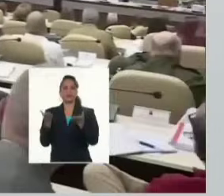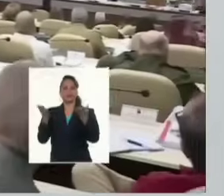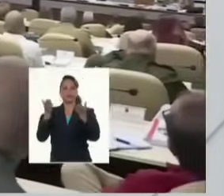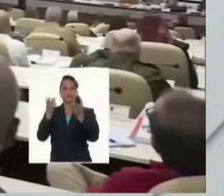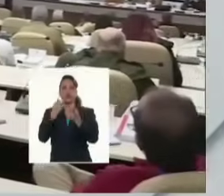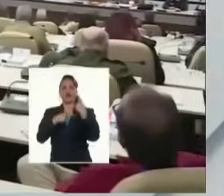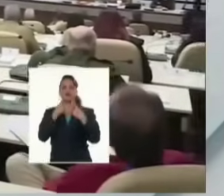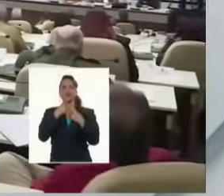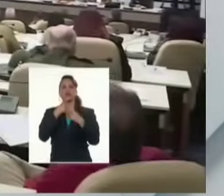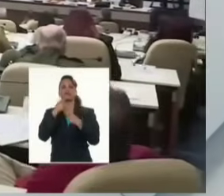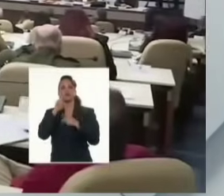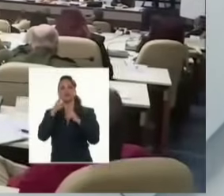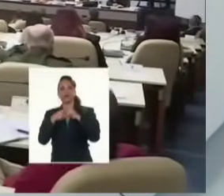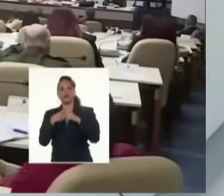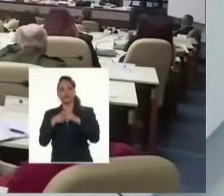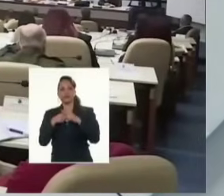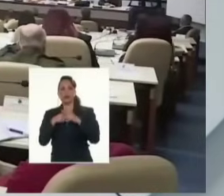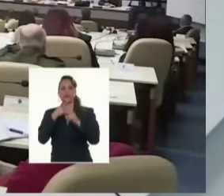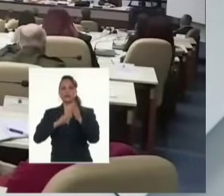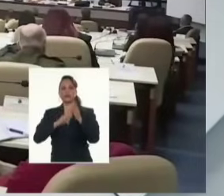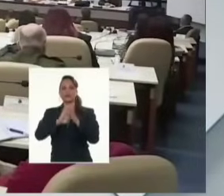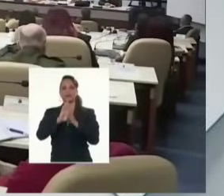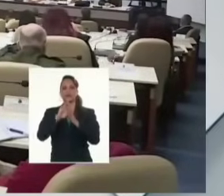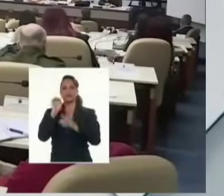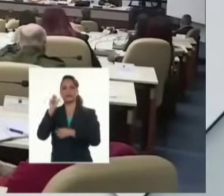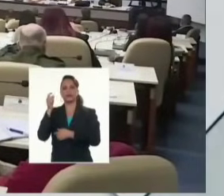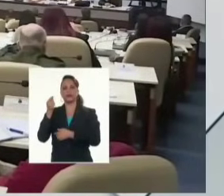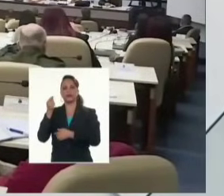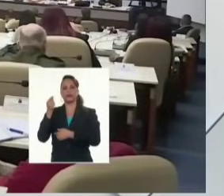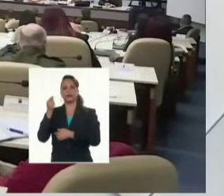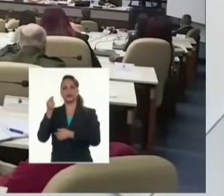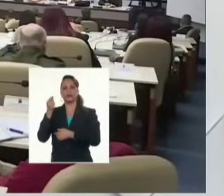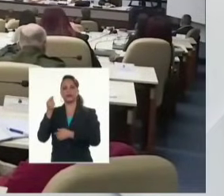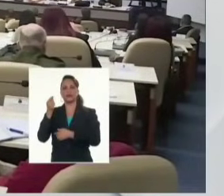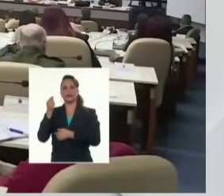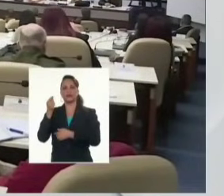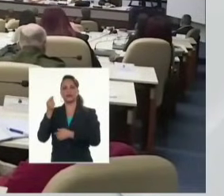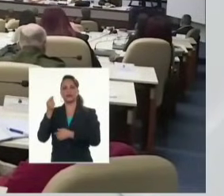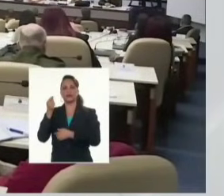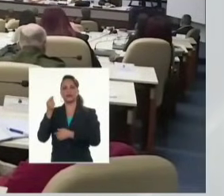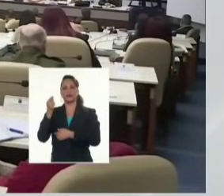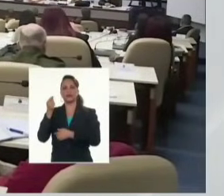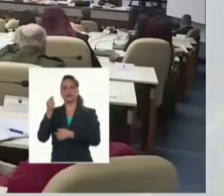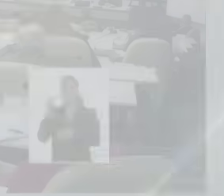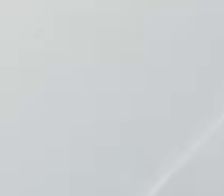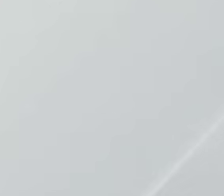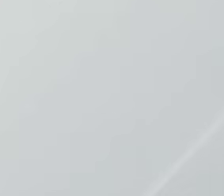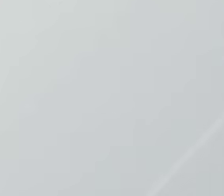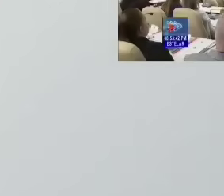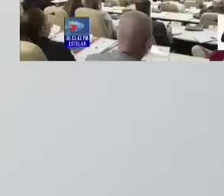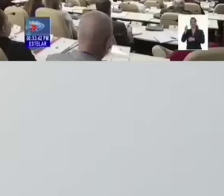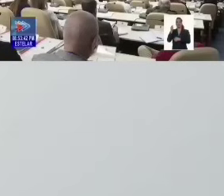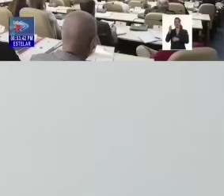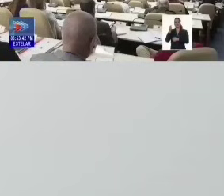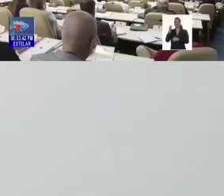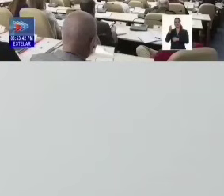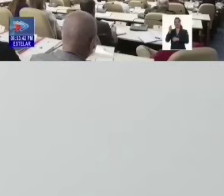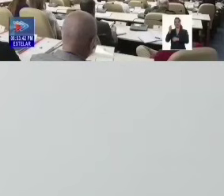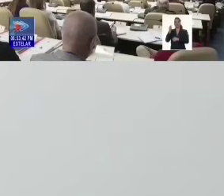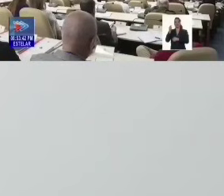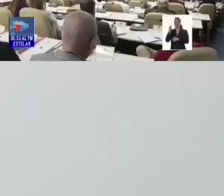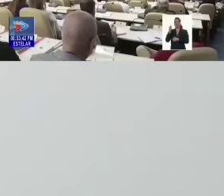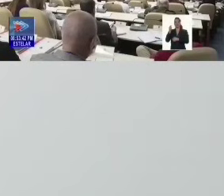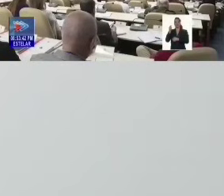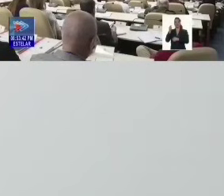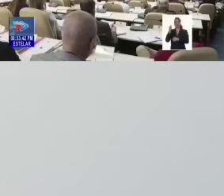ofrezcan soluciones al desarrollo económico y social del país tú sabes lo que es yoco a ver para ponerlo en términos un